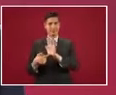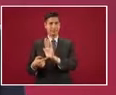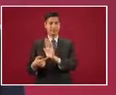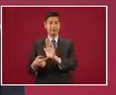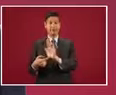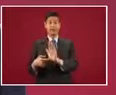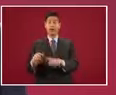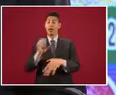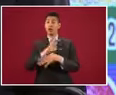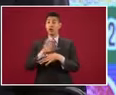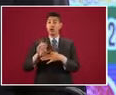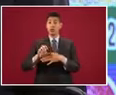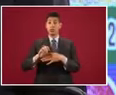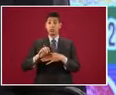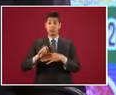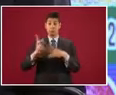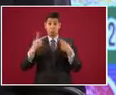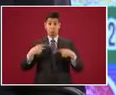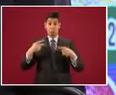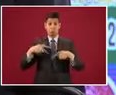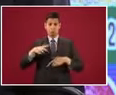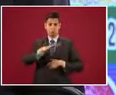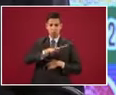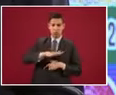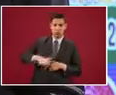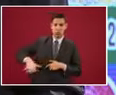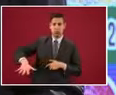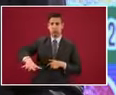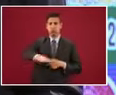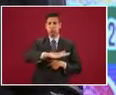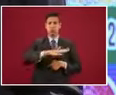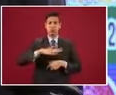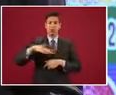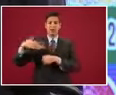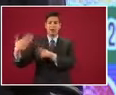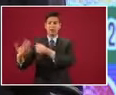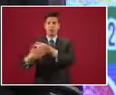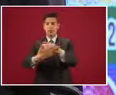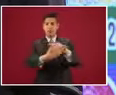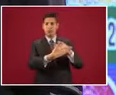Entonces, convocar a todo el pueblo a que nos ayuden